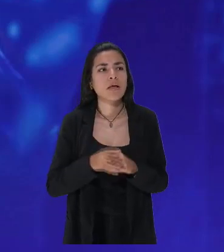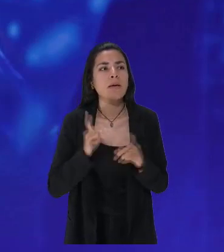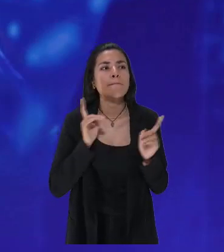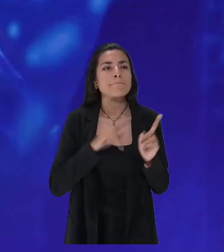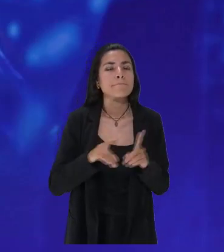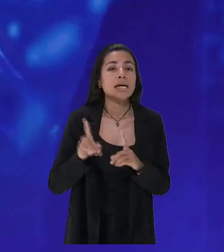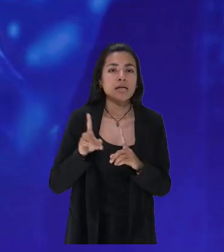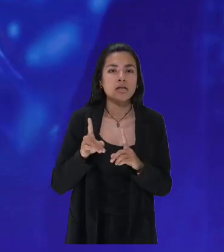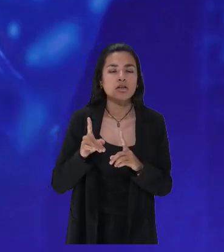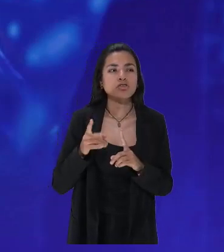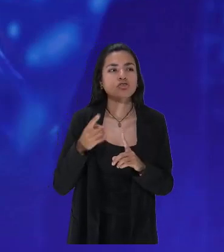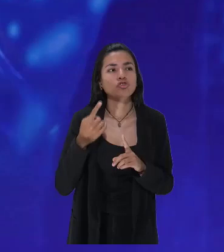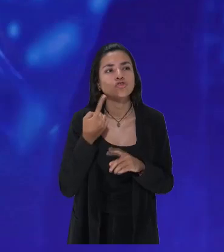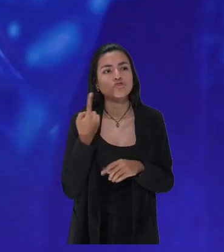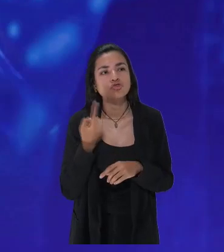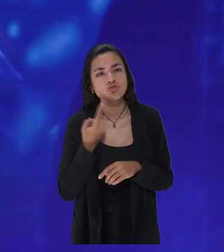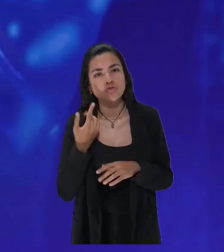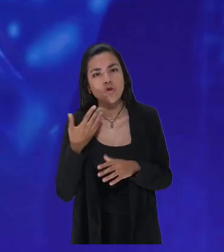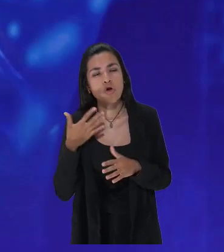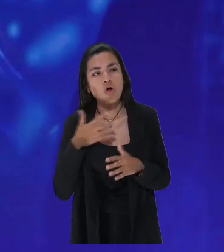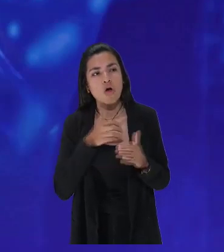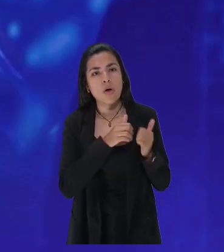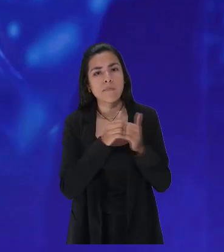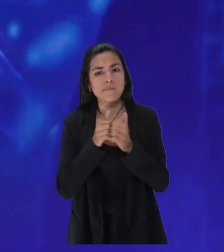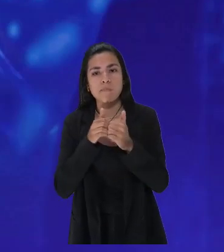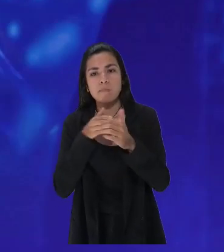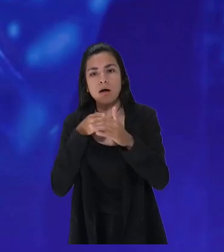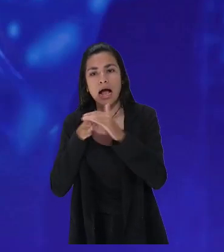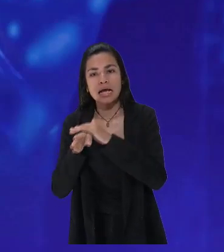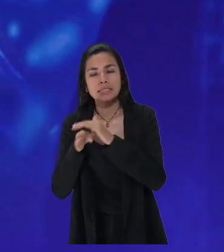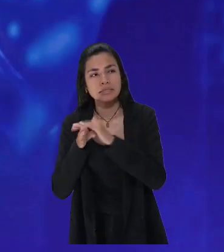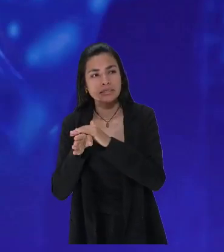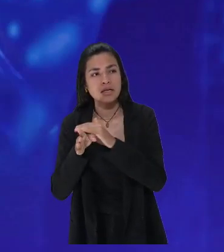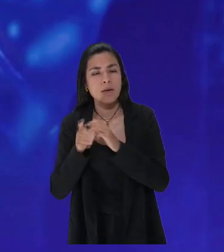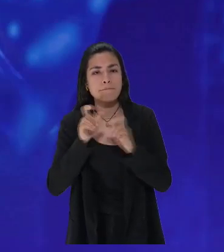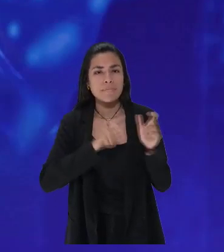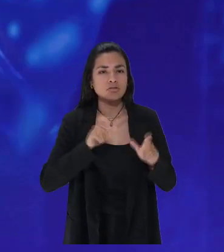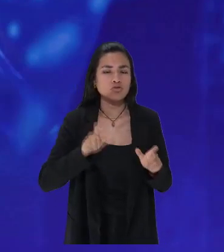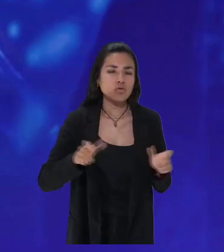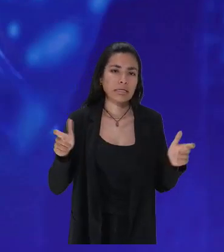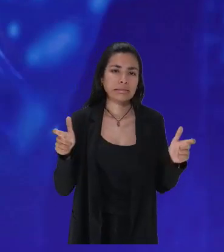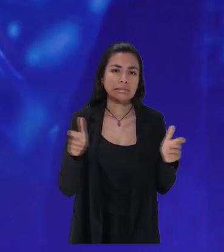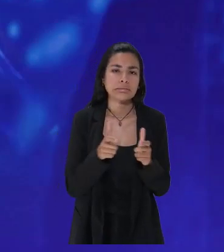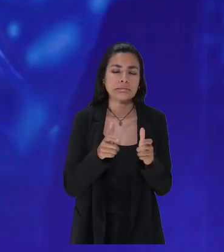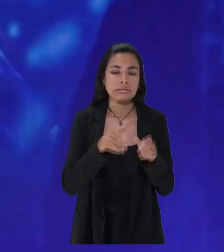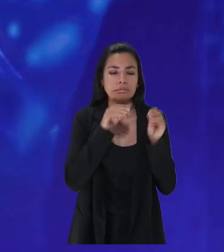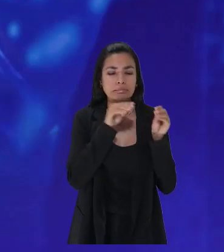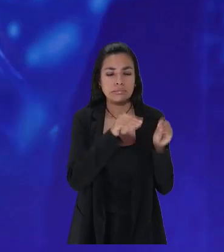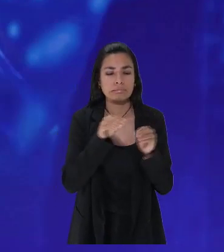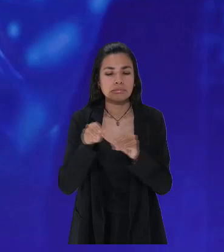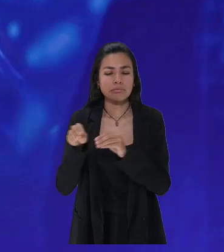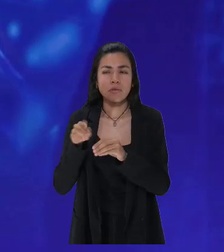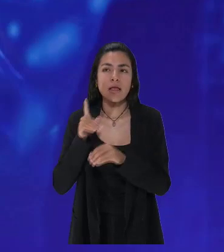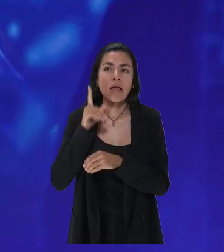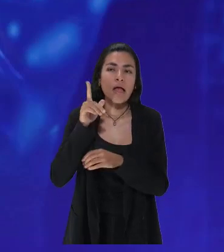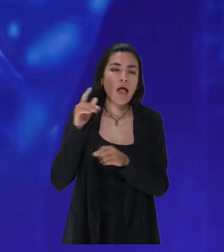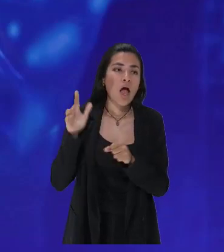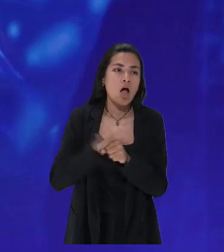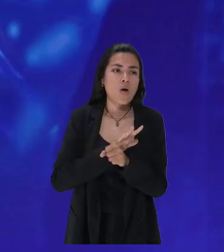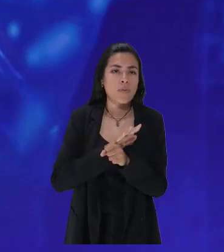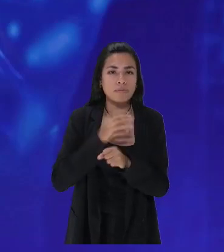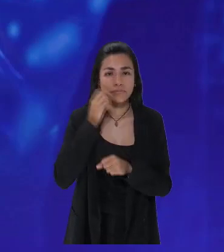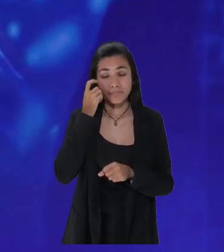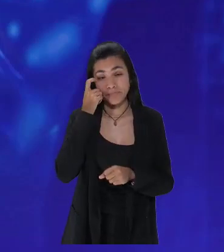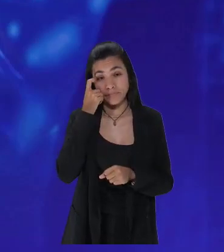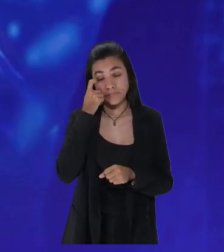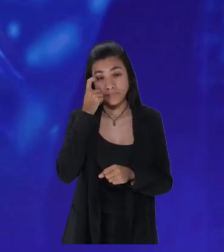solo tengo acceso a muy pocas personas para entrenar, porque esa persona está ocupada, porque no tiene un quirófano